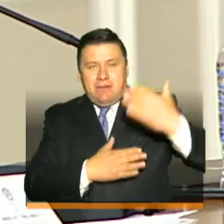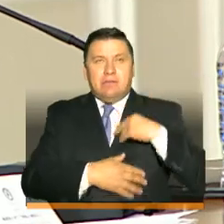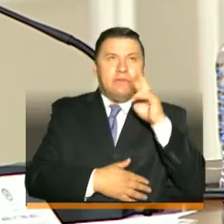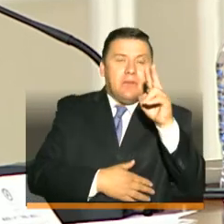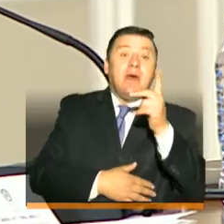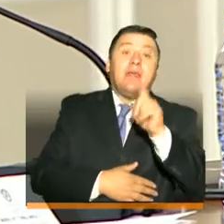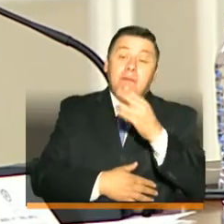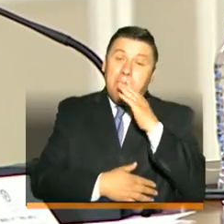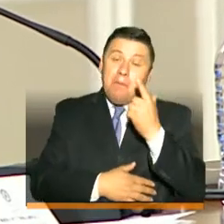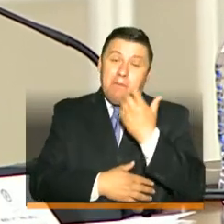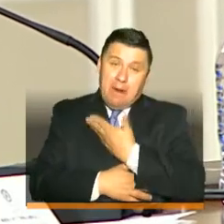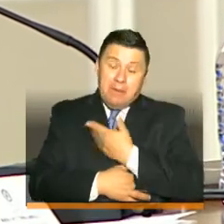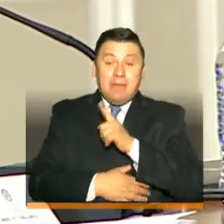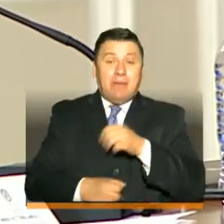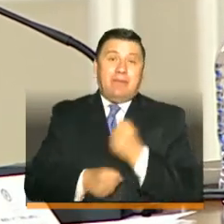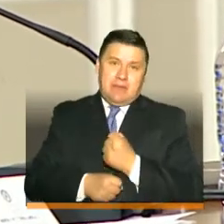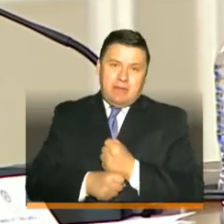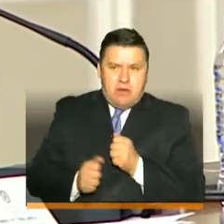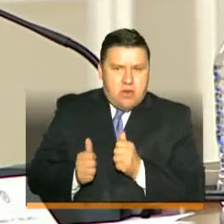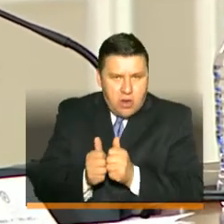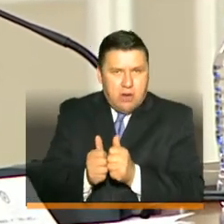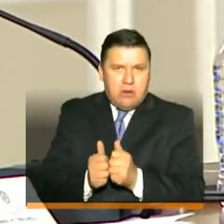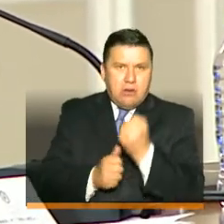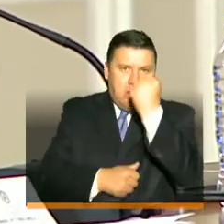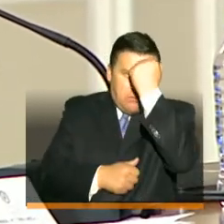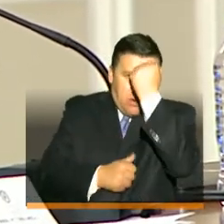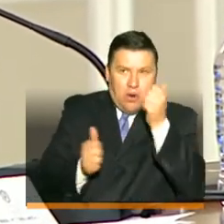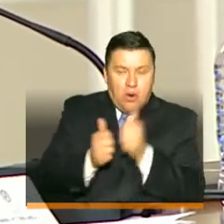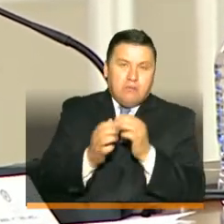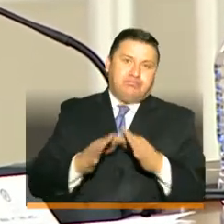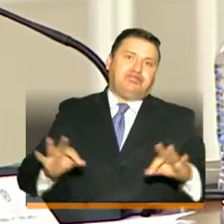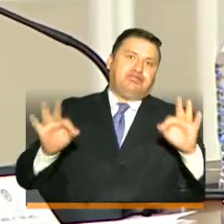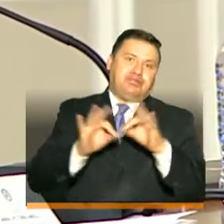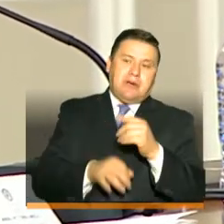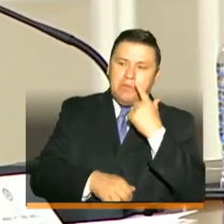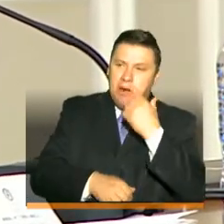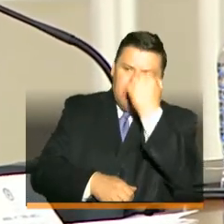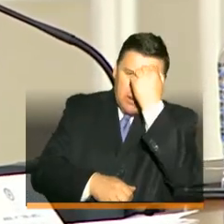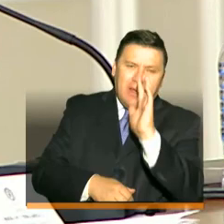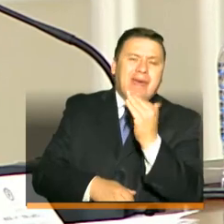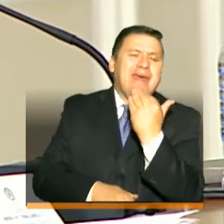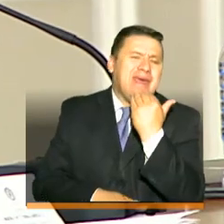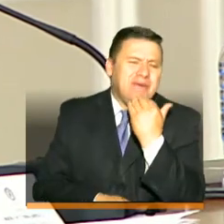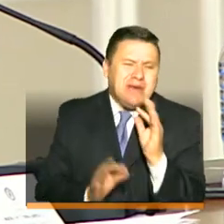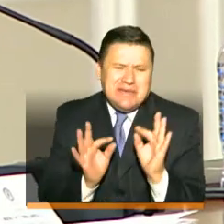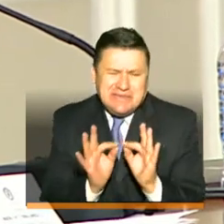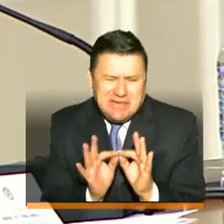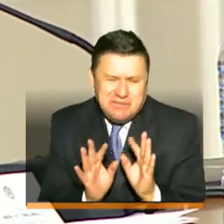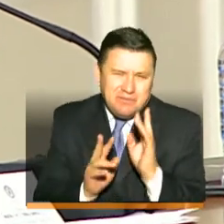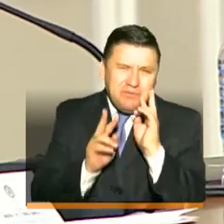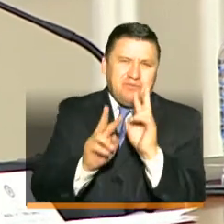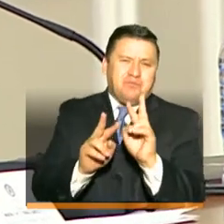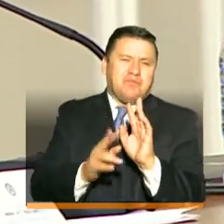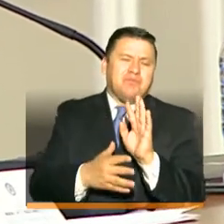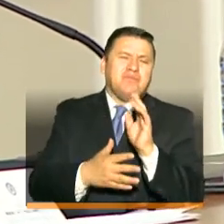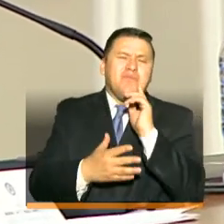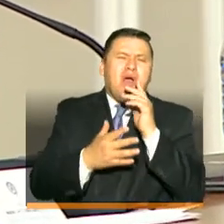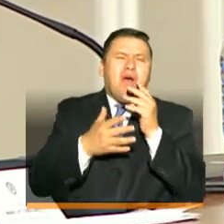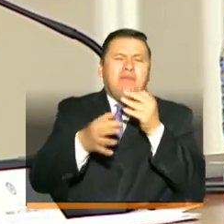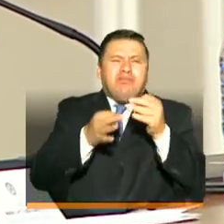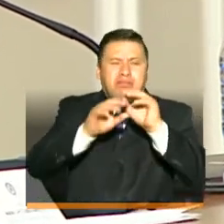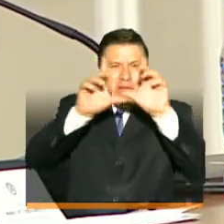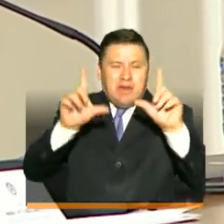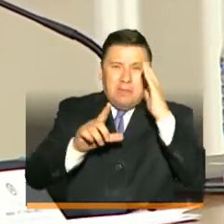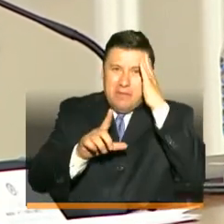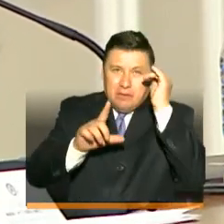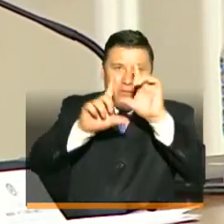los padres. Aquí el trabajo de los padres acompañando a los maestros ha sido muy importante. Ejemplos sencillos para mirar las áreas que vamos a trabajar: